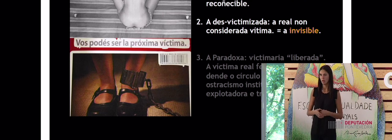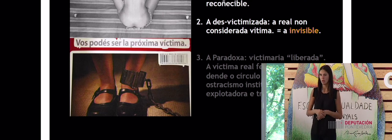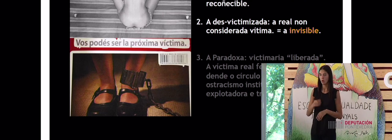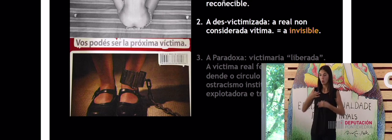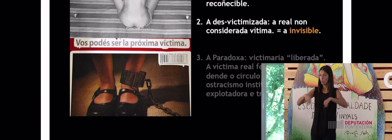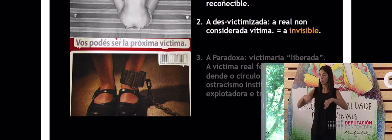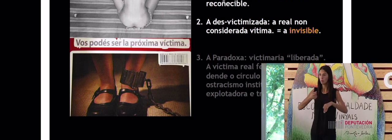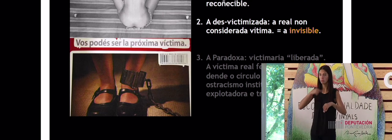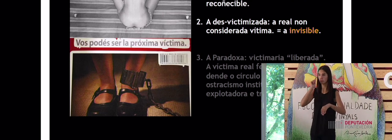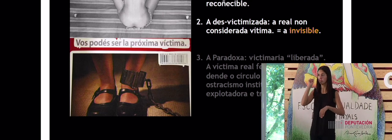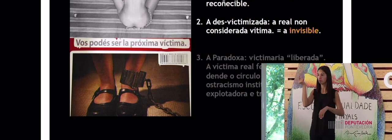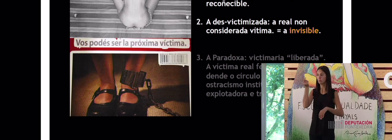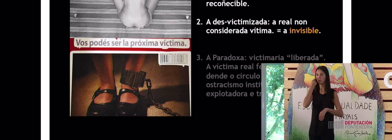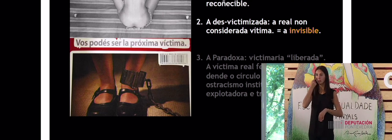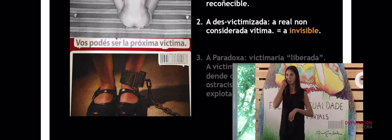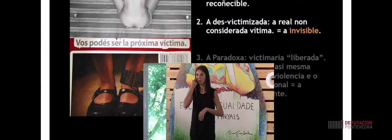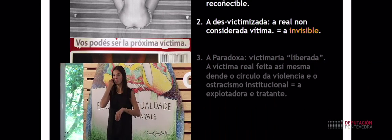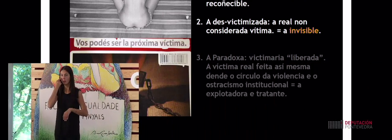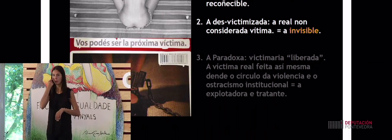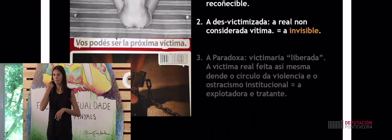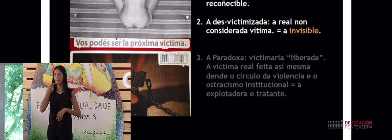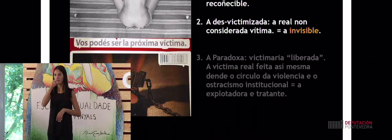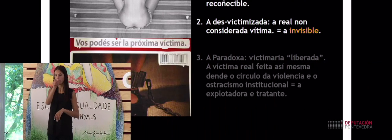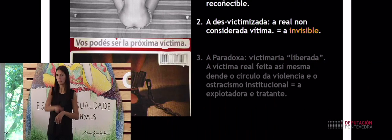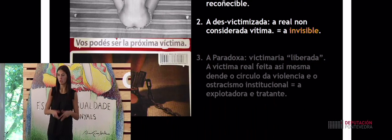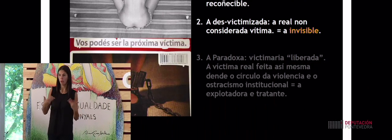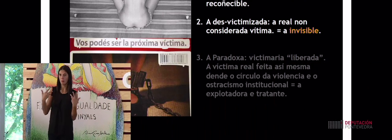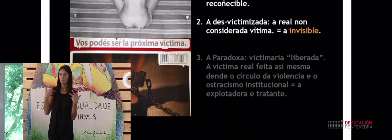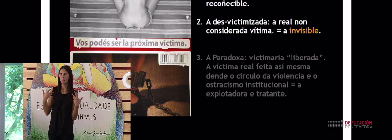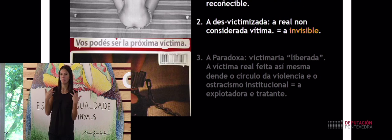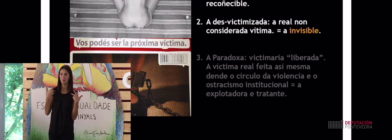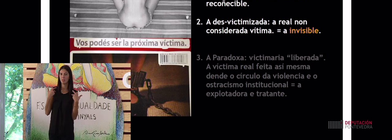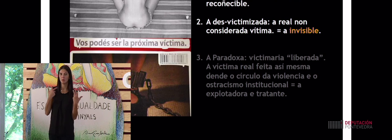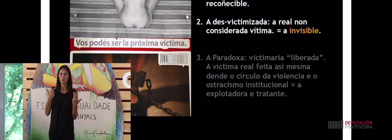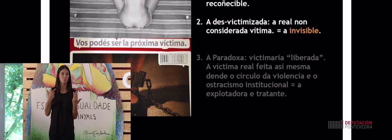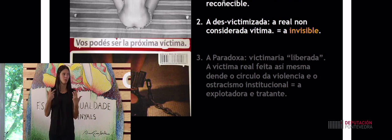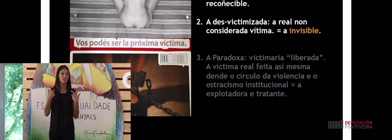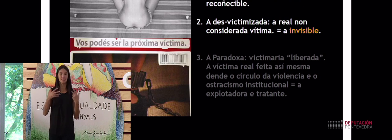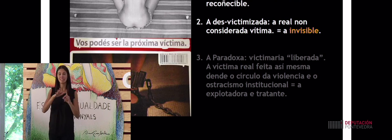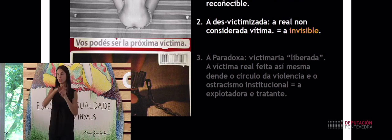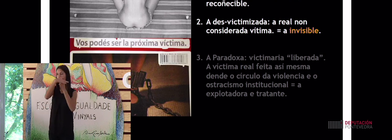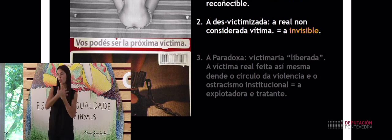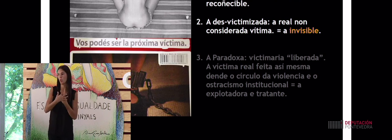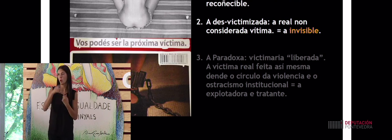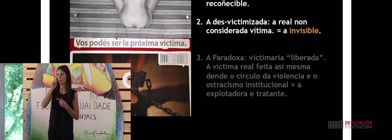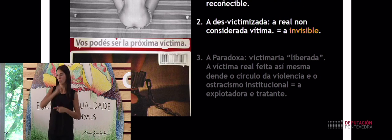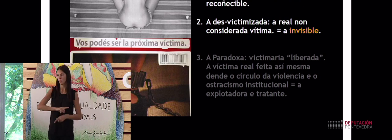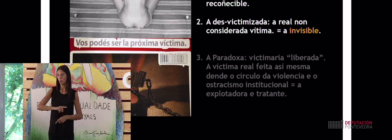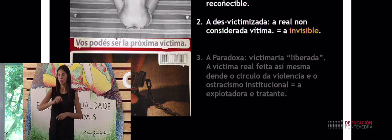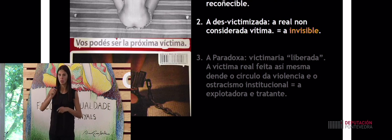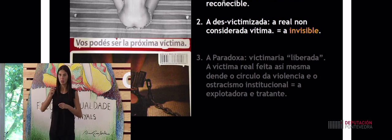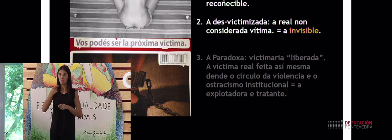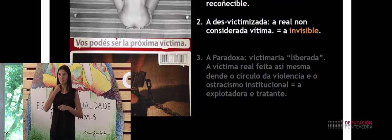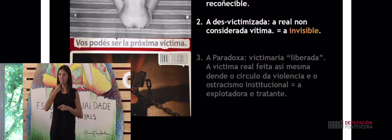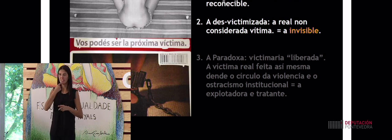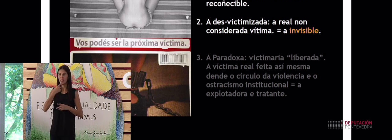detectando a hipervíctima, está desvictimizada, que é a real, moitas son en situación de prostitución e nunca van a ser detectadas como